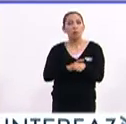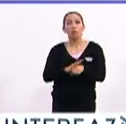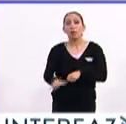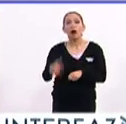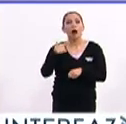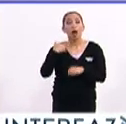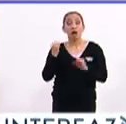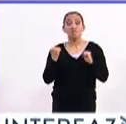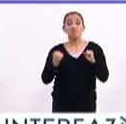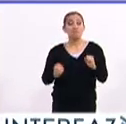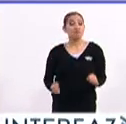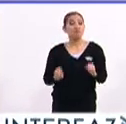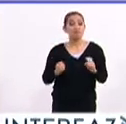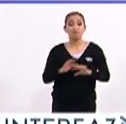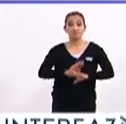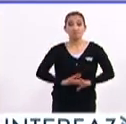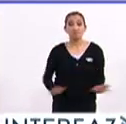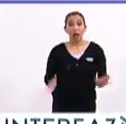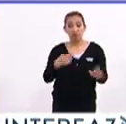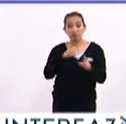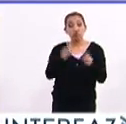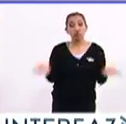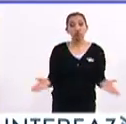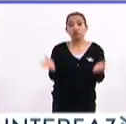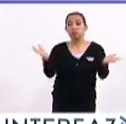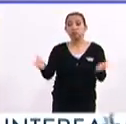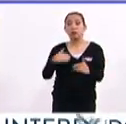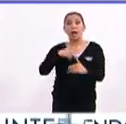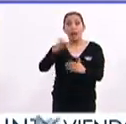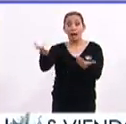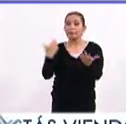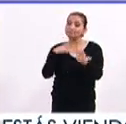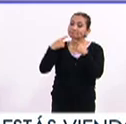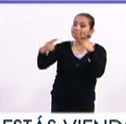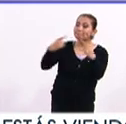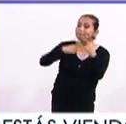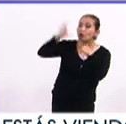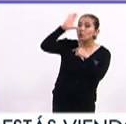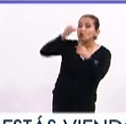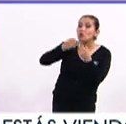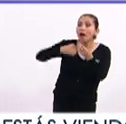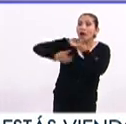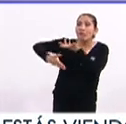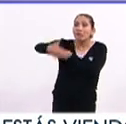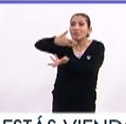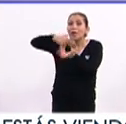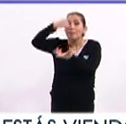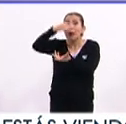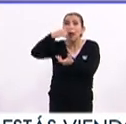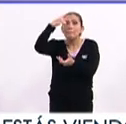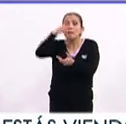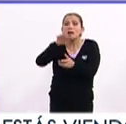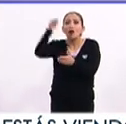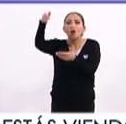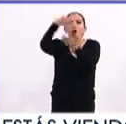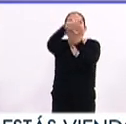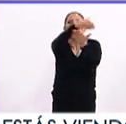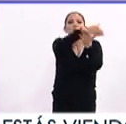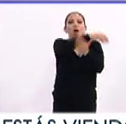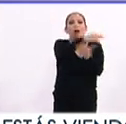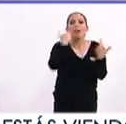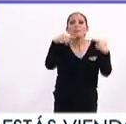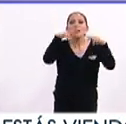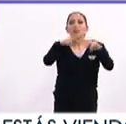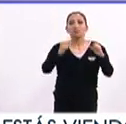es el fuerte impulso que se le dará a la diplomacia cultural para que México sea representado